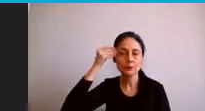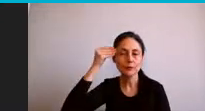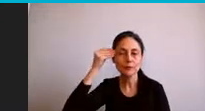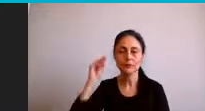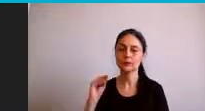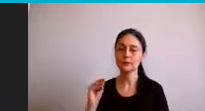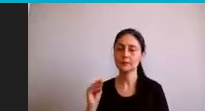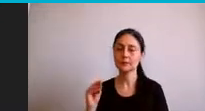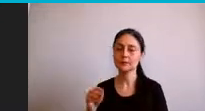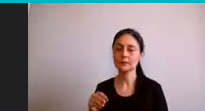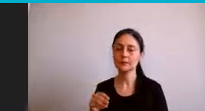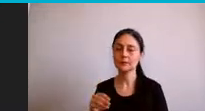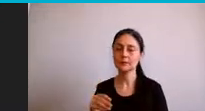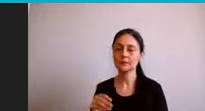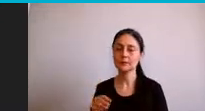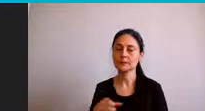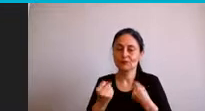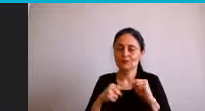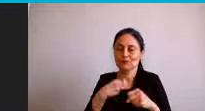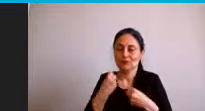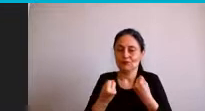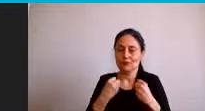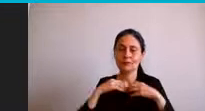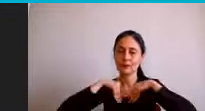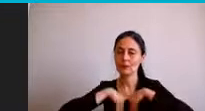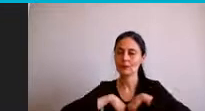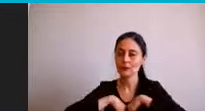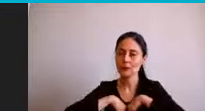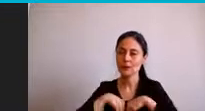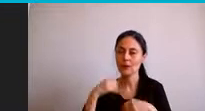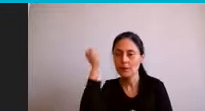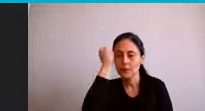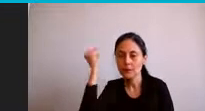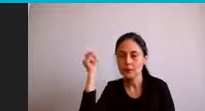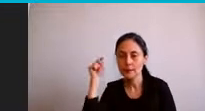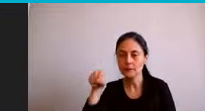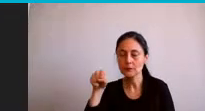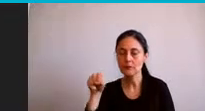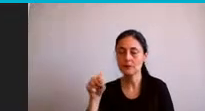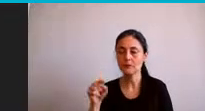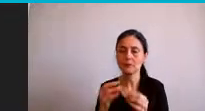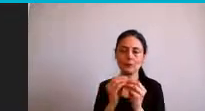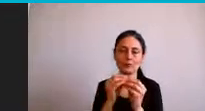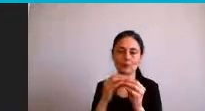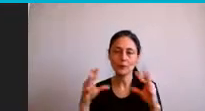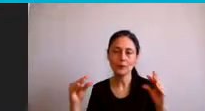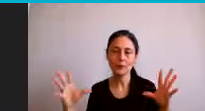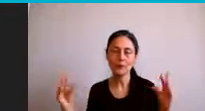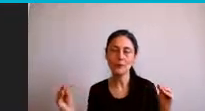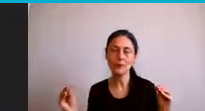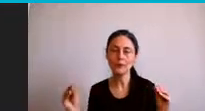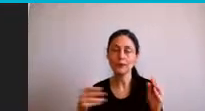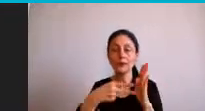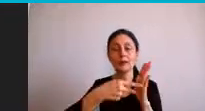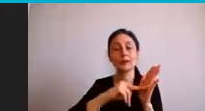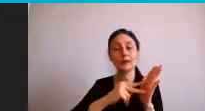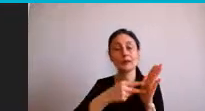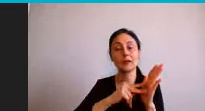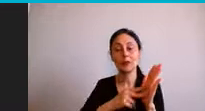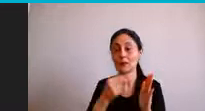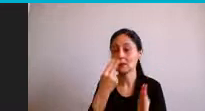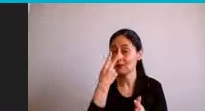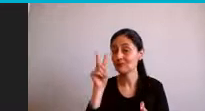ansiedad, depresión, trastornos postraumáticos, que coincidentemente son muchas de las secuelas que se observan en pacientes post-COVID,